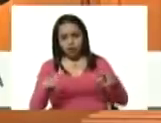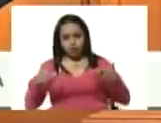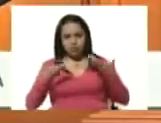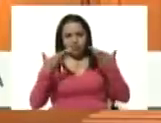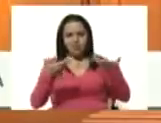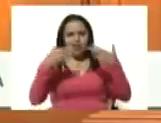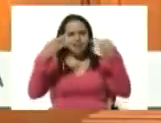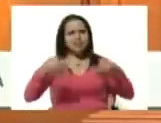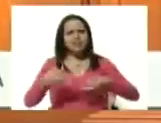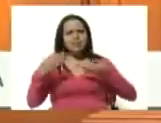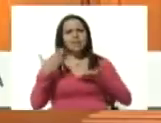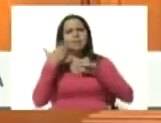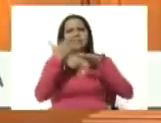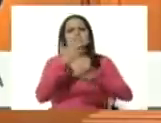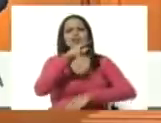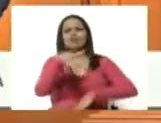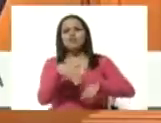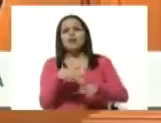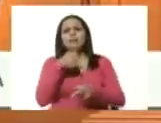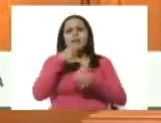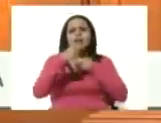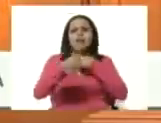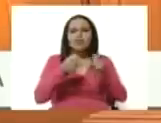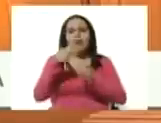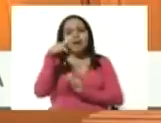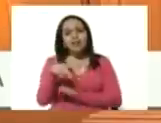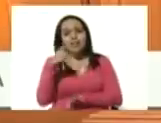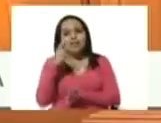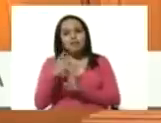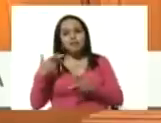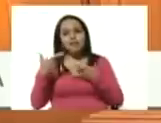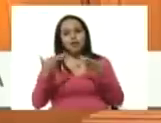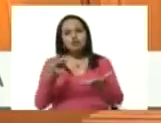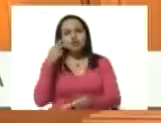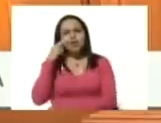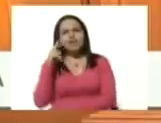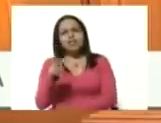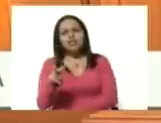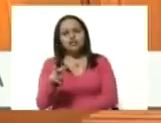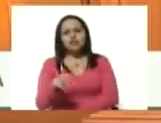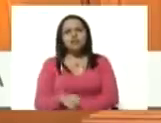es aquí que tenemos que entregarlo y recibirlo. He visto pasar